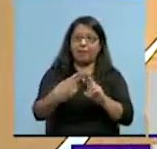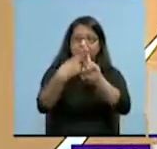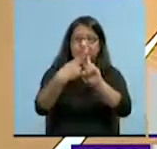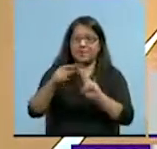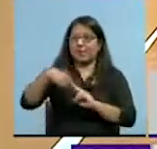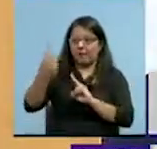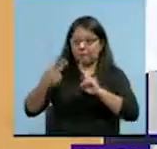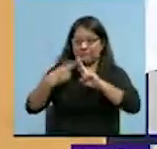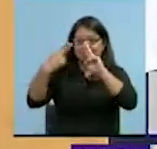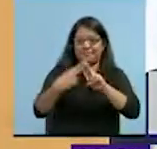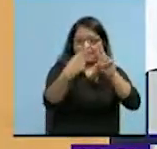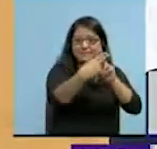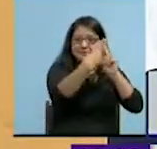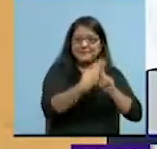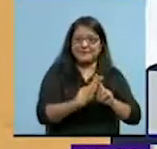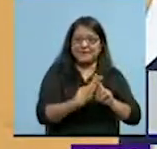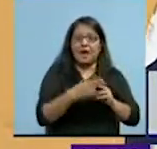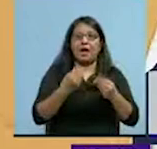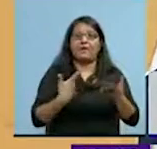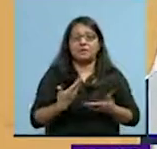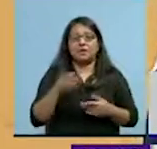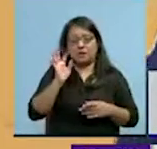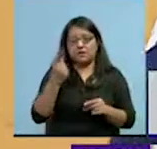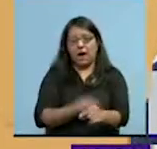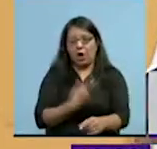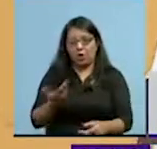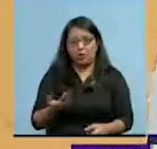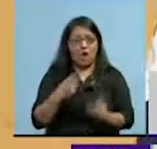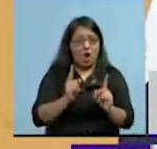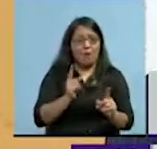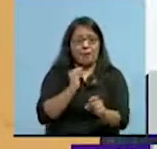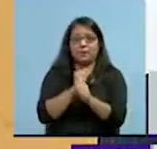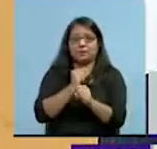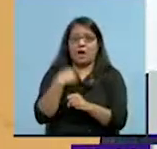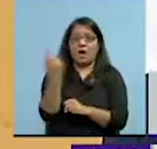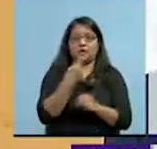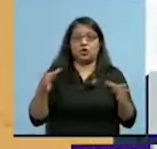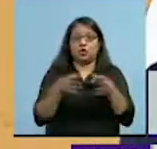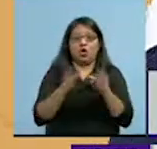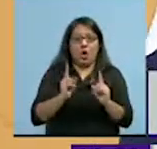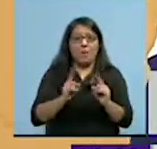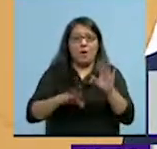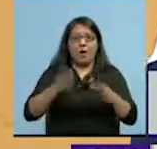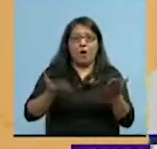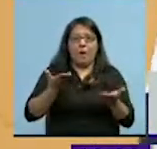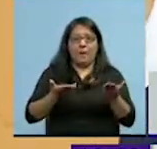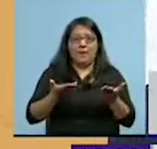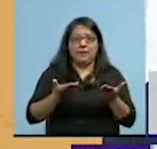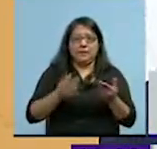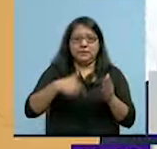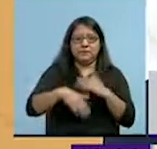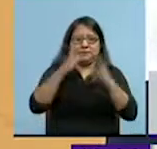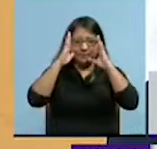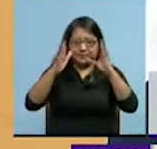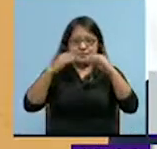si si bebes un poco la convivencia de lo cotidiano como lo laboral acá como estamos dos este de llegar a la concentración